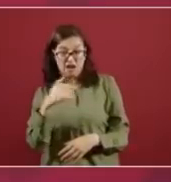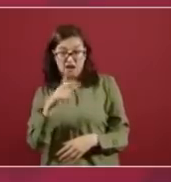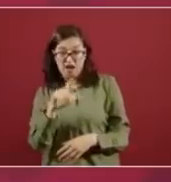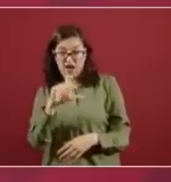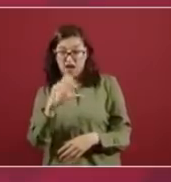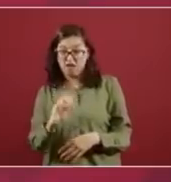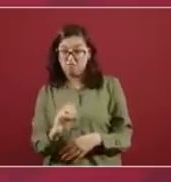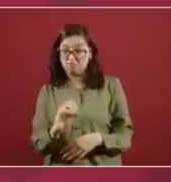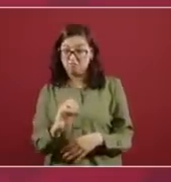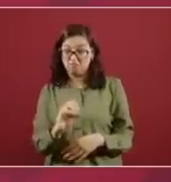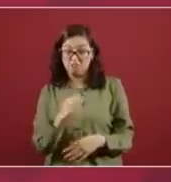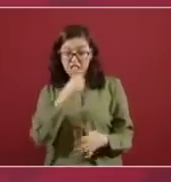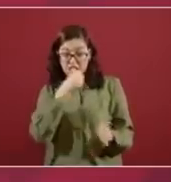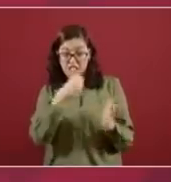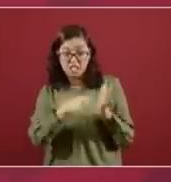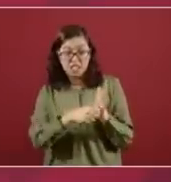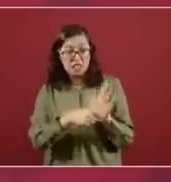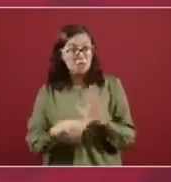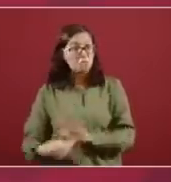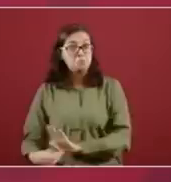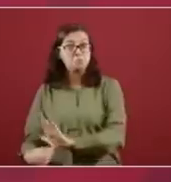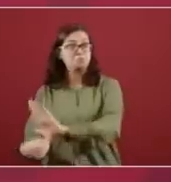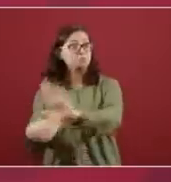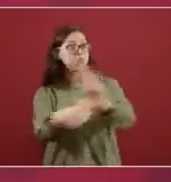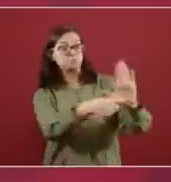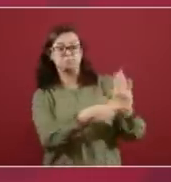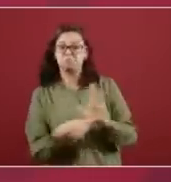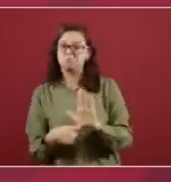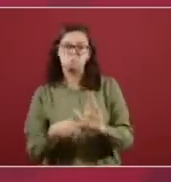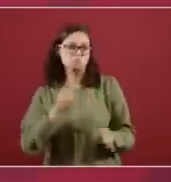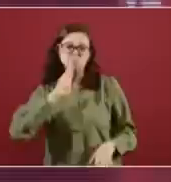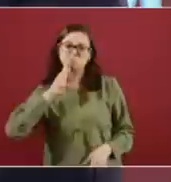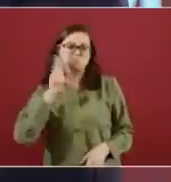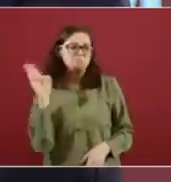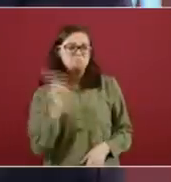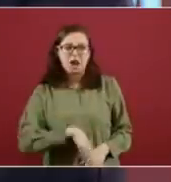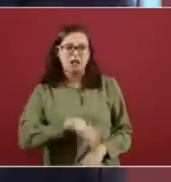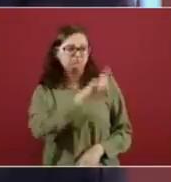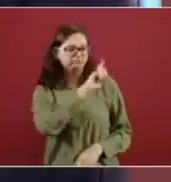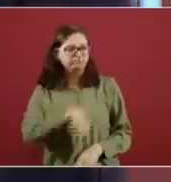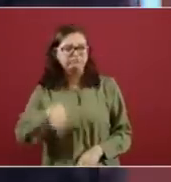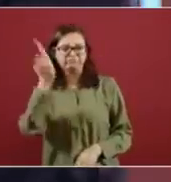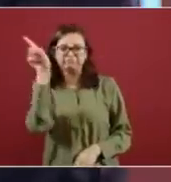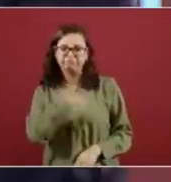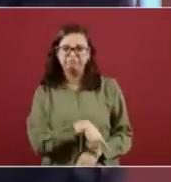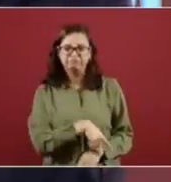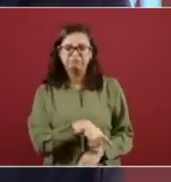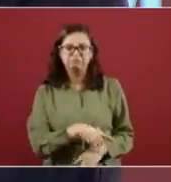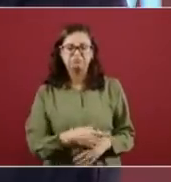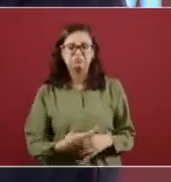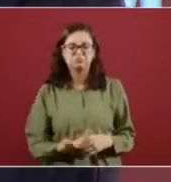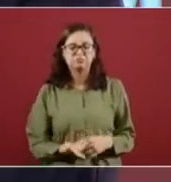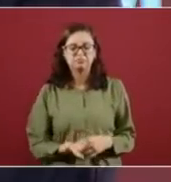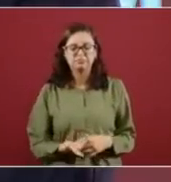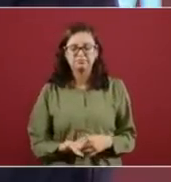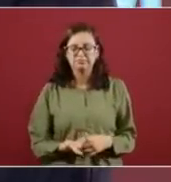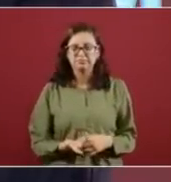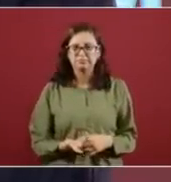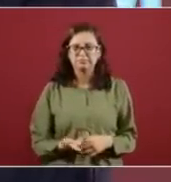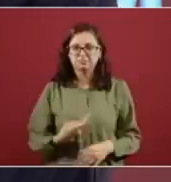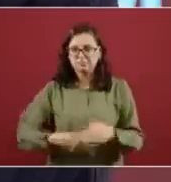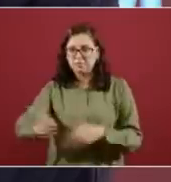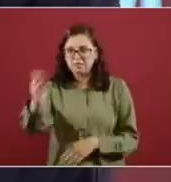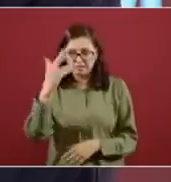diera a conocer la carta te había enviado al